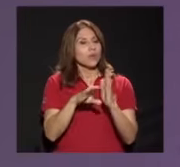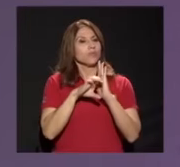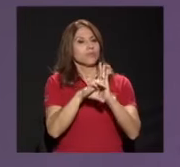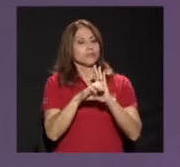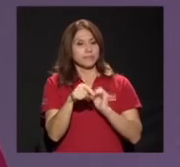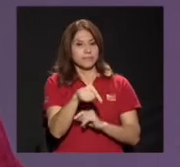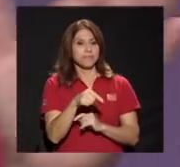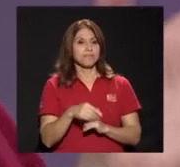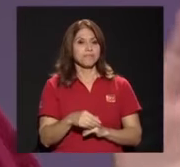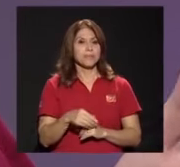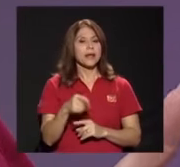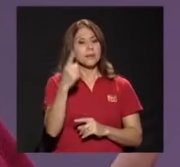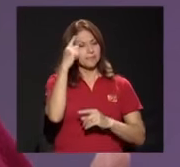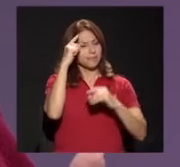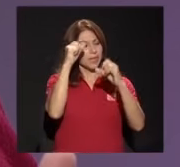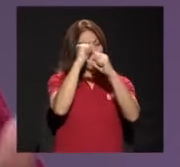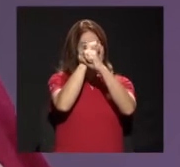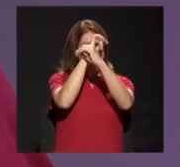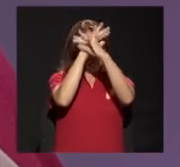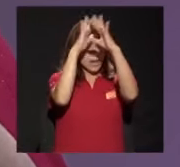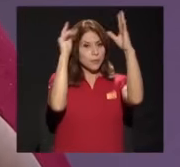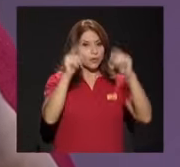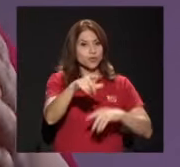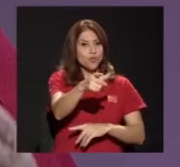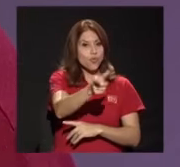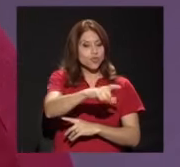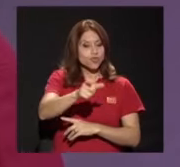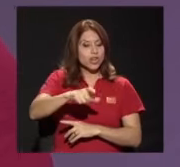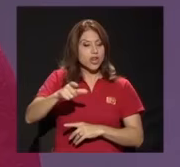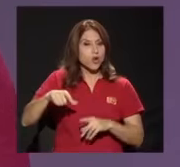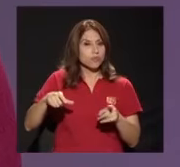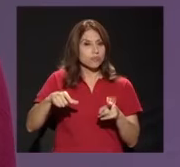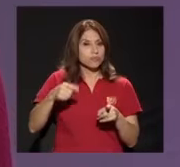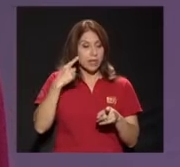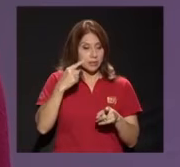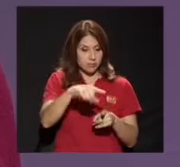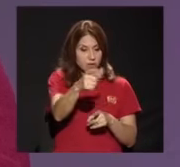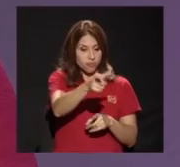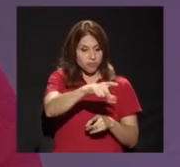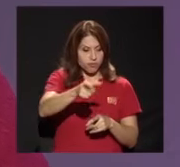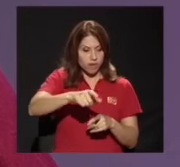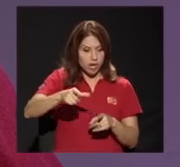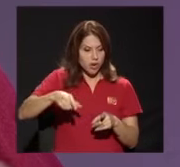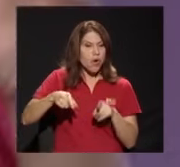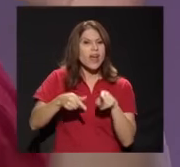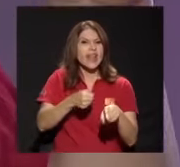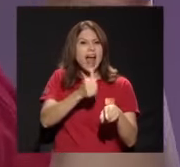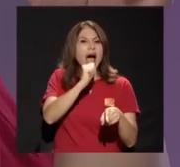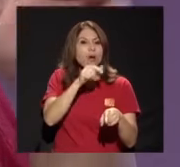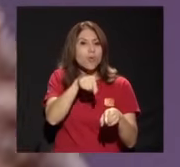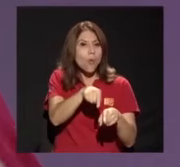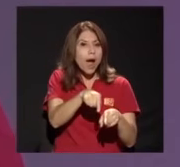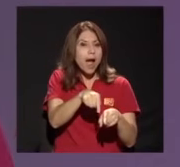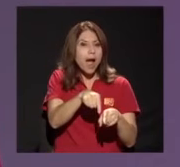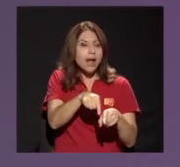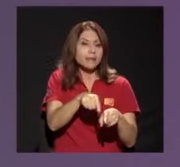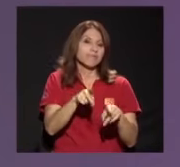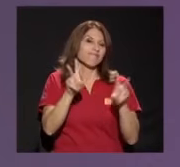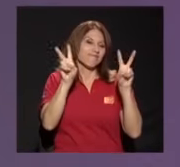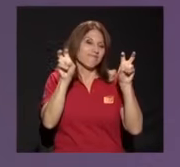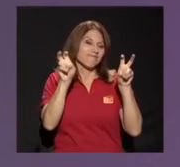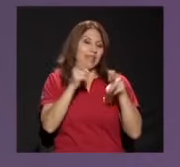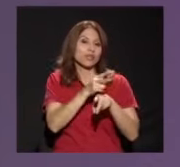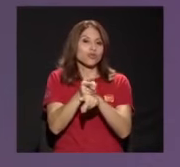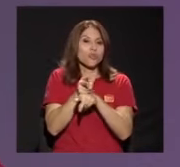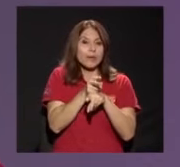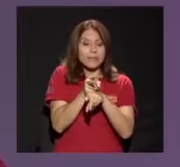situación, ¿verdad? Imaginémonos un río, ¿verdad? El agua que va por ese río le corresponde supervisarla, por decirlo así, al